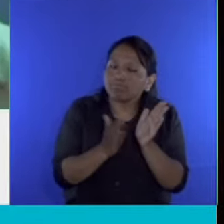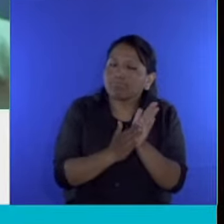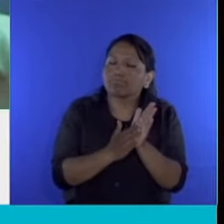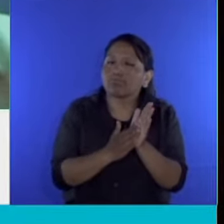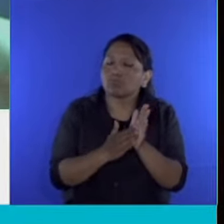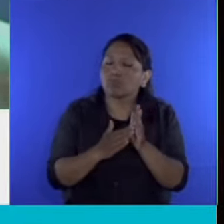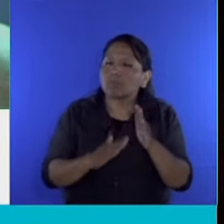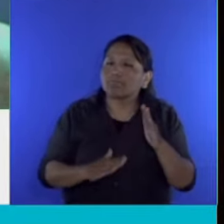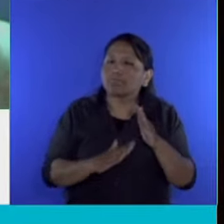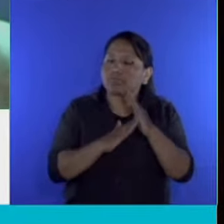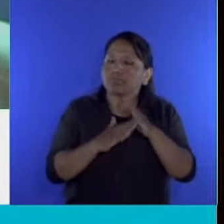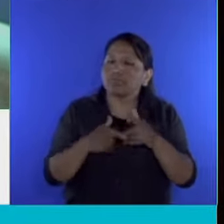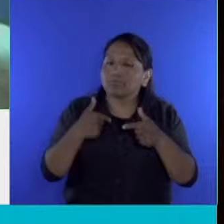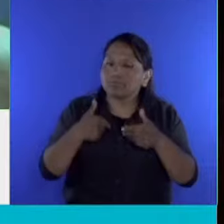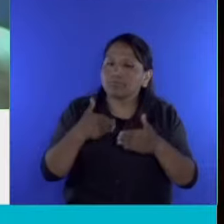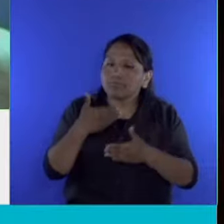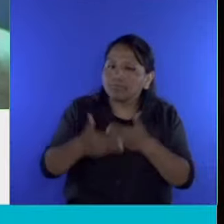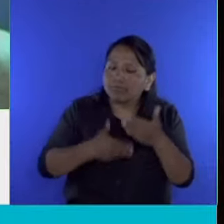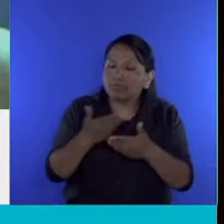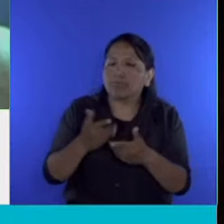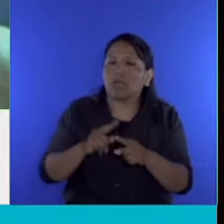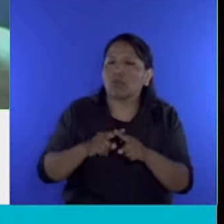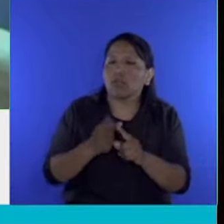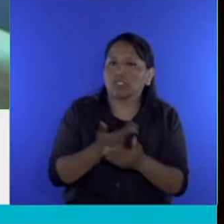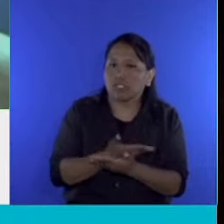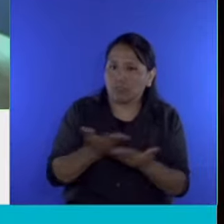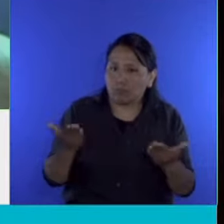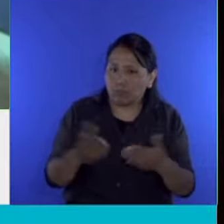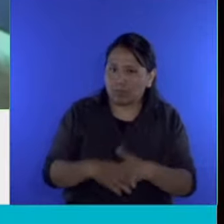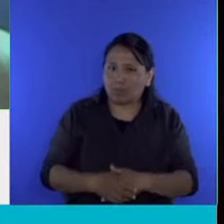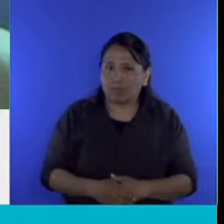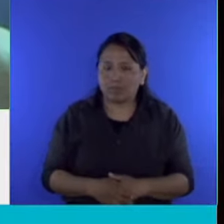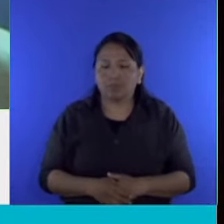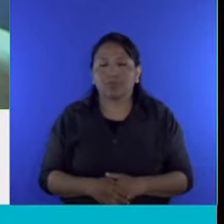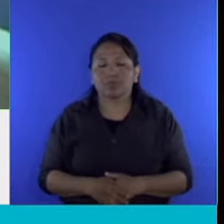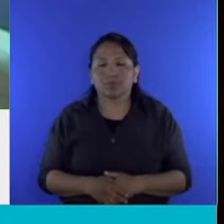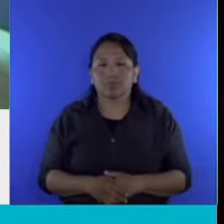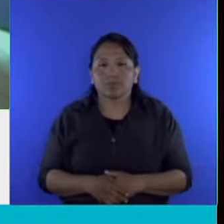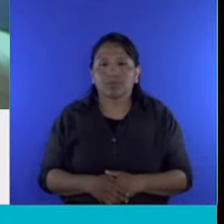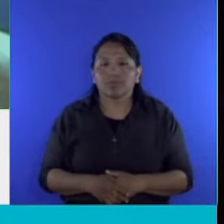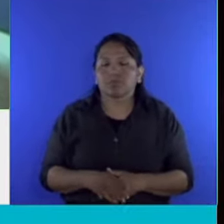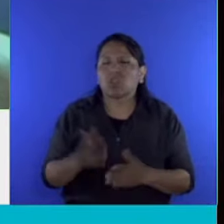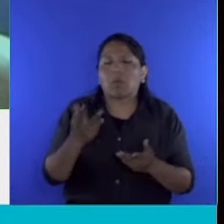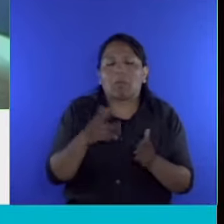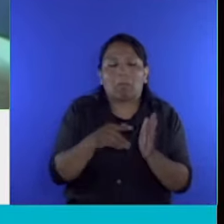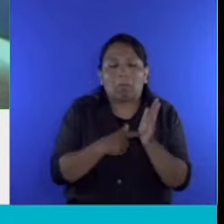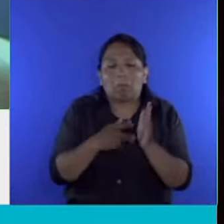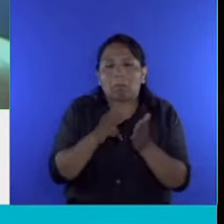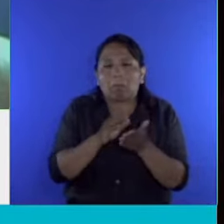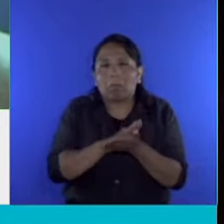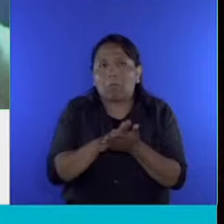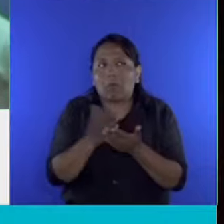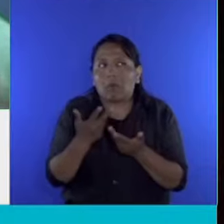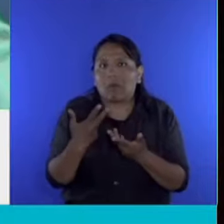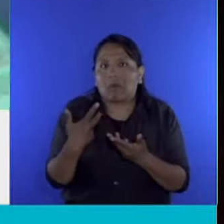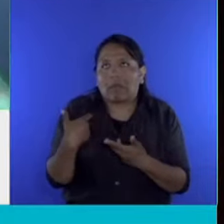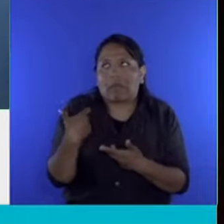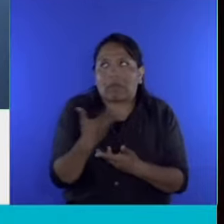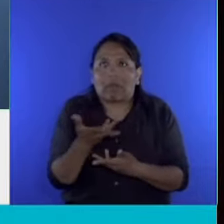Pilares para el desarrollo de políticas públicas no eh esquemas vacíos o